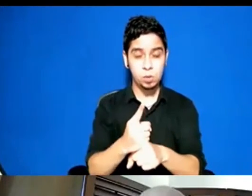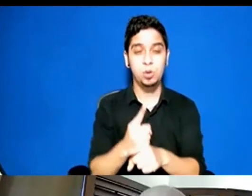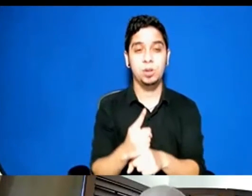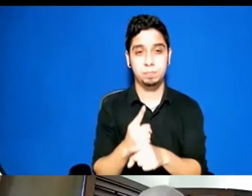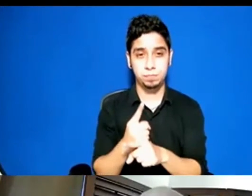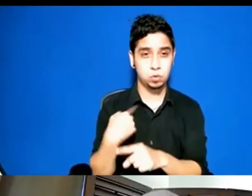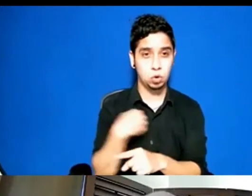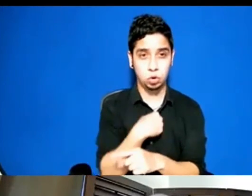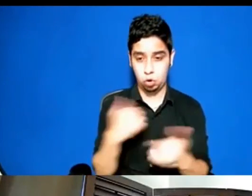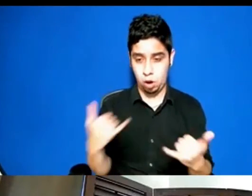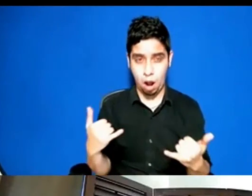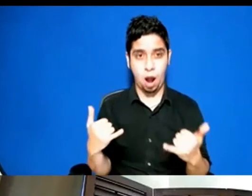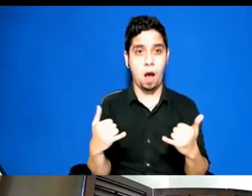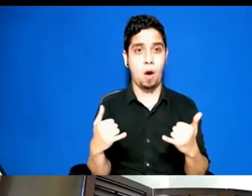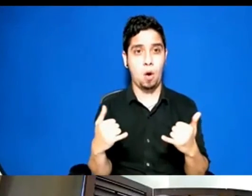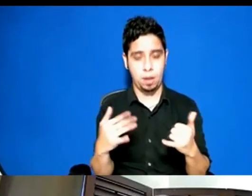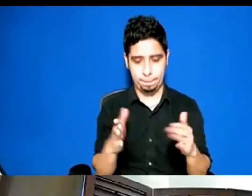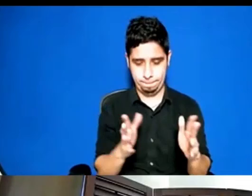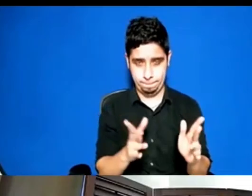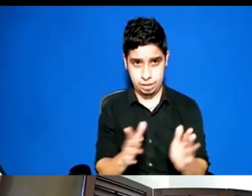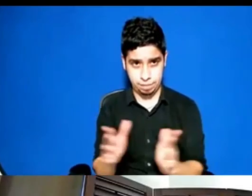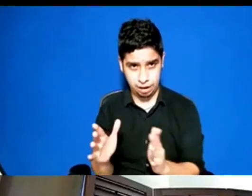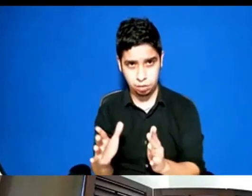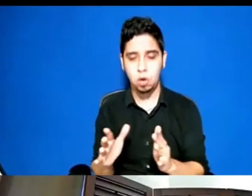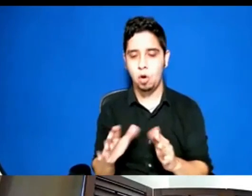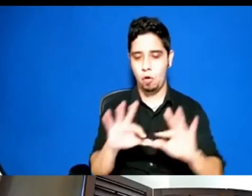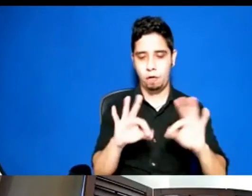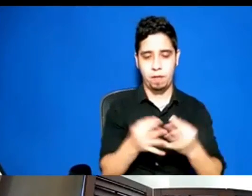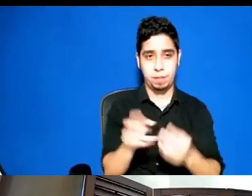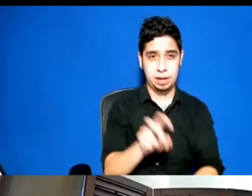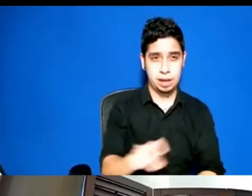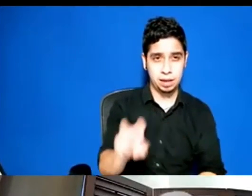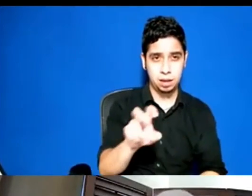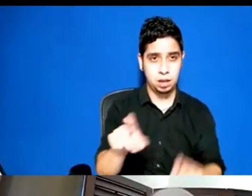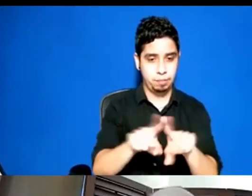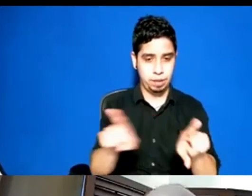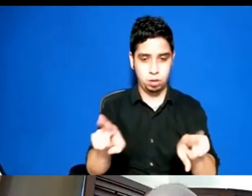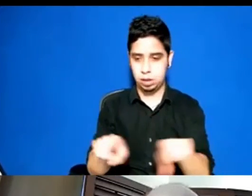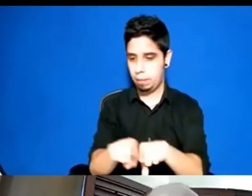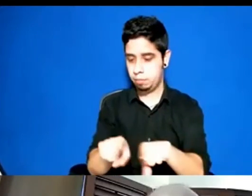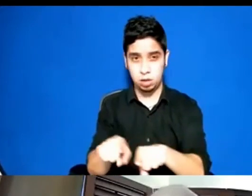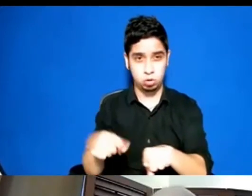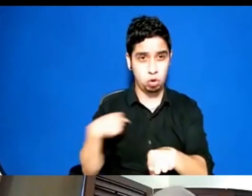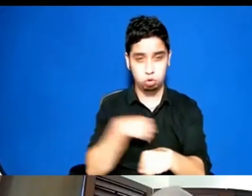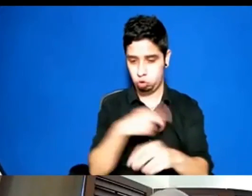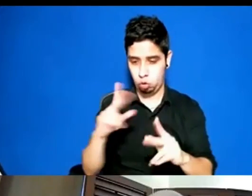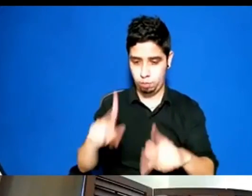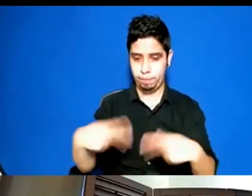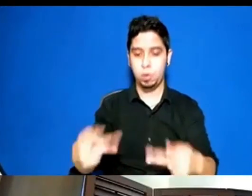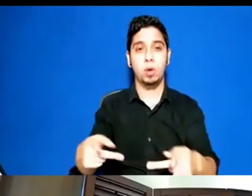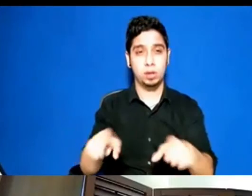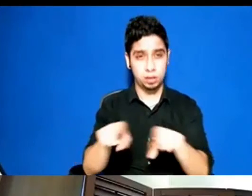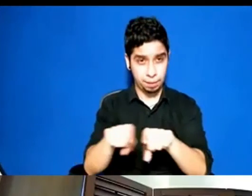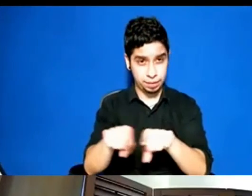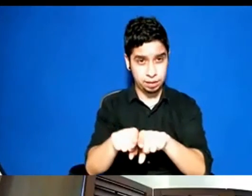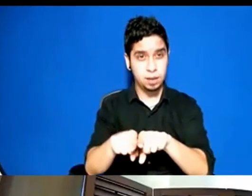en cocinando al family jangueo, pero también estamos haciendo propuestas, porque este es tiempo de hacer propuestas